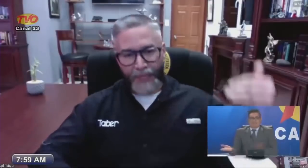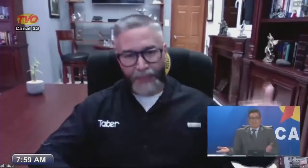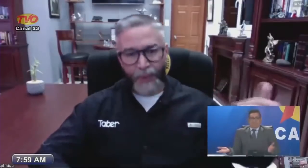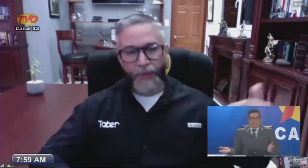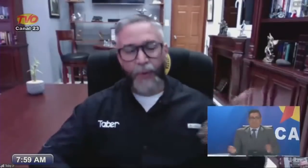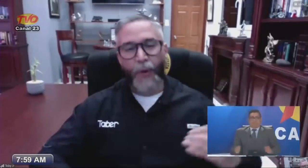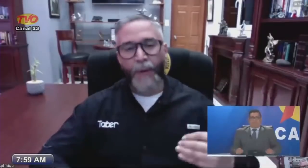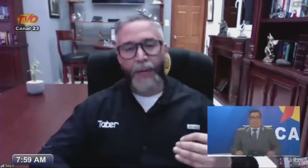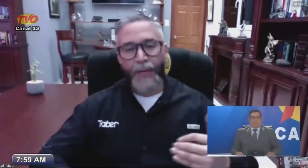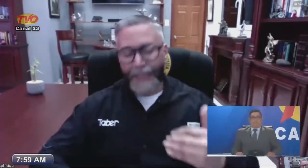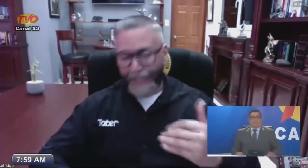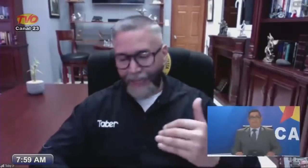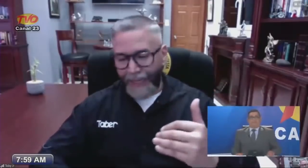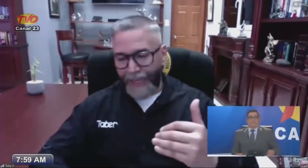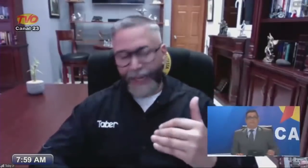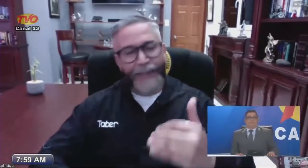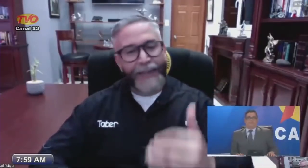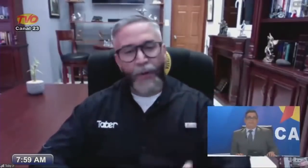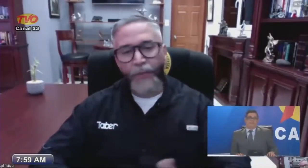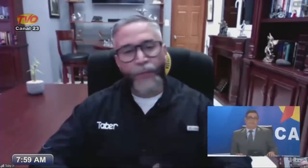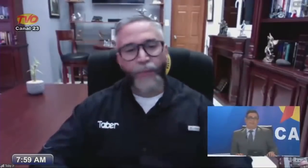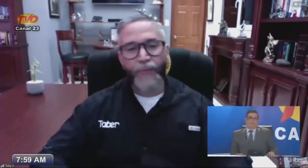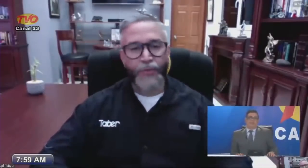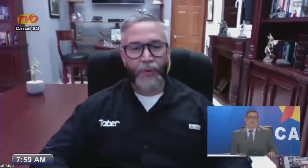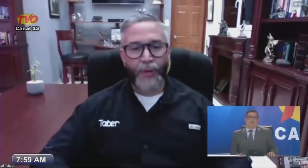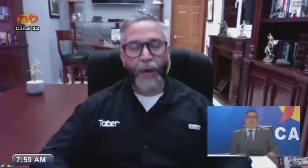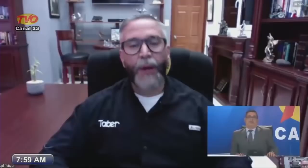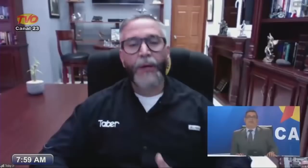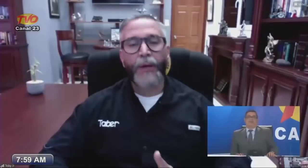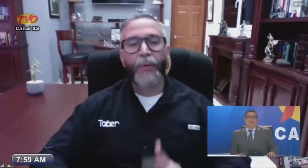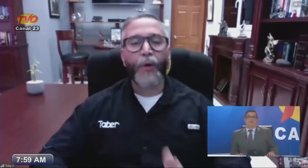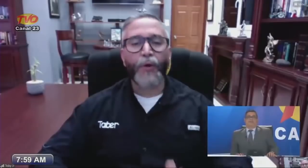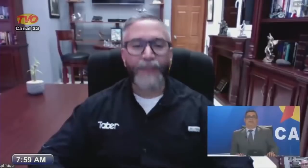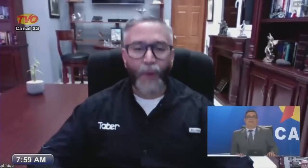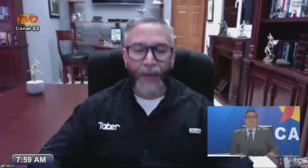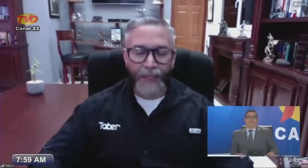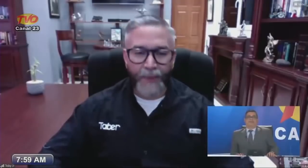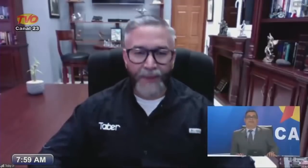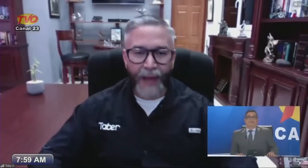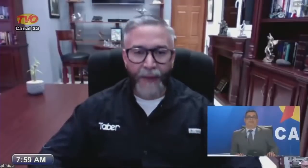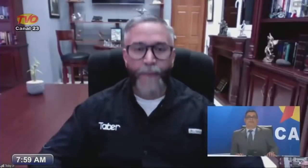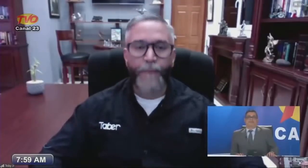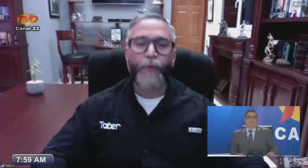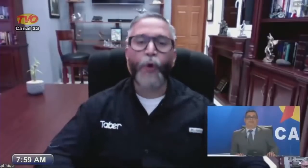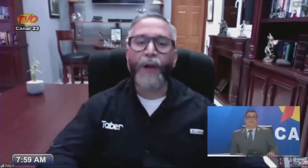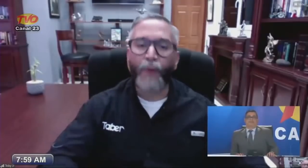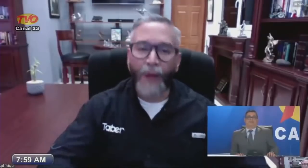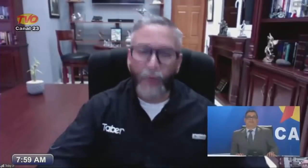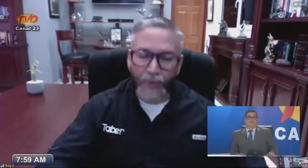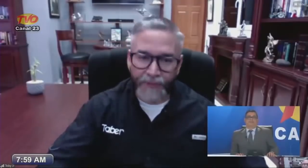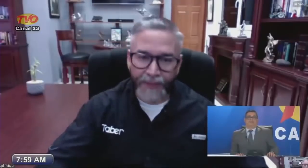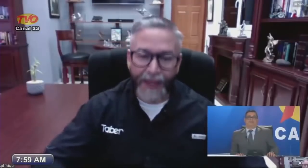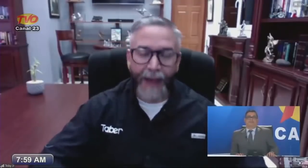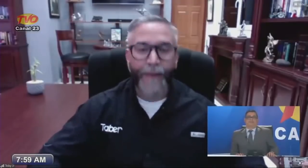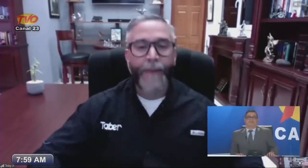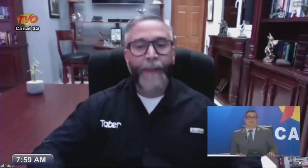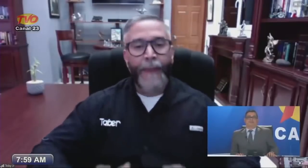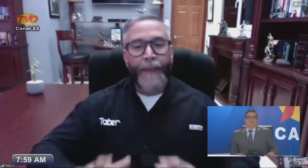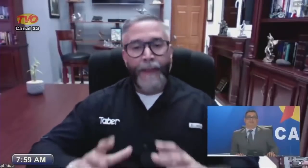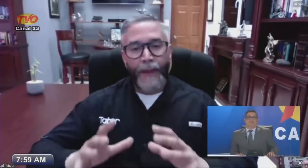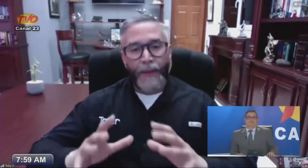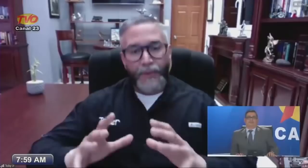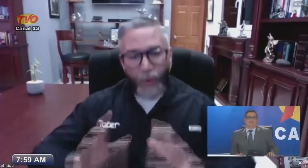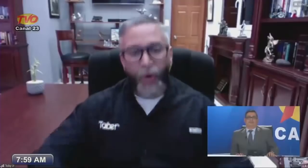donde inició nuestro programa y en antagonismo no funciona ahora una cosa voy a respetar no la voy a justificar